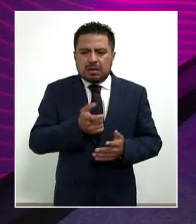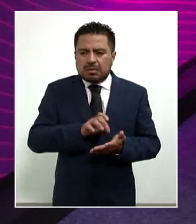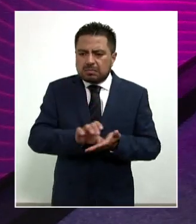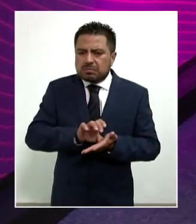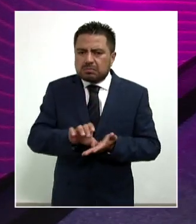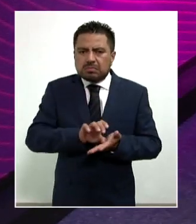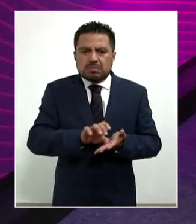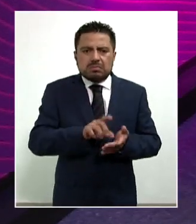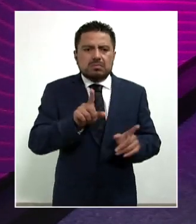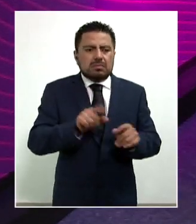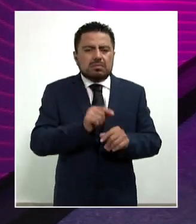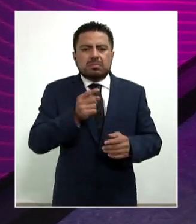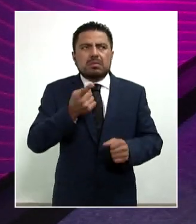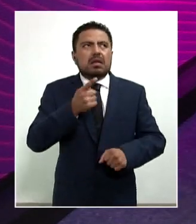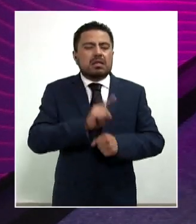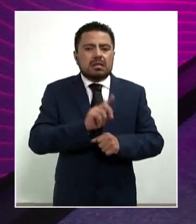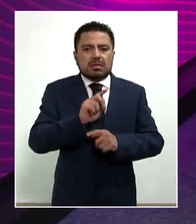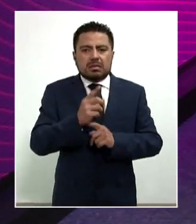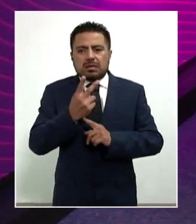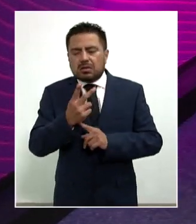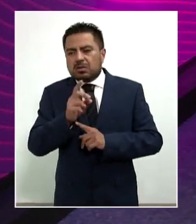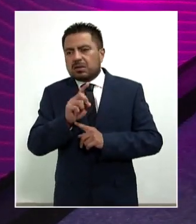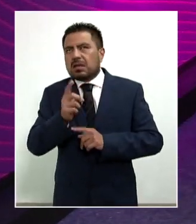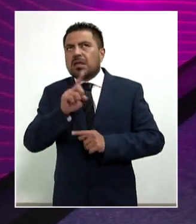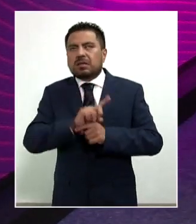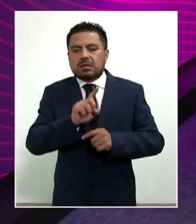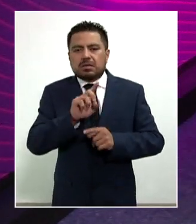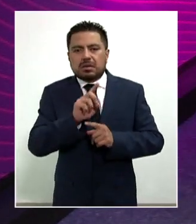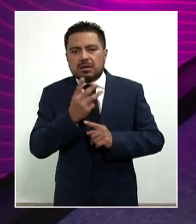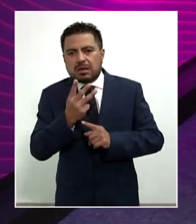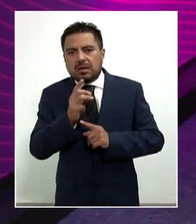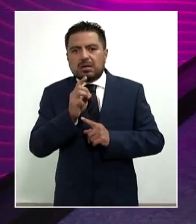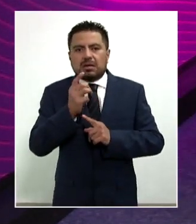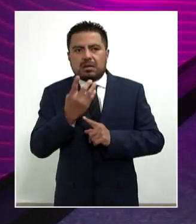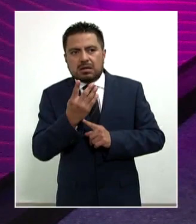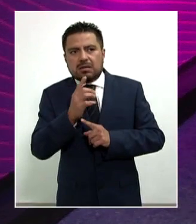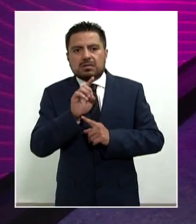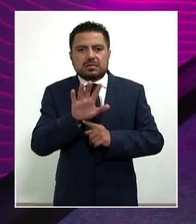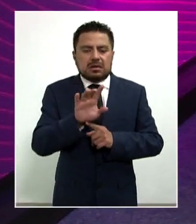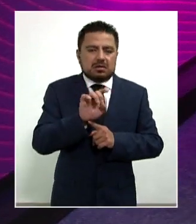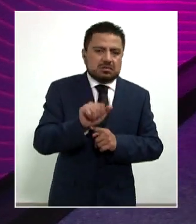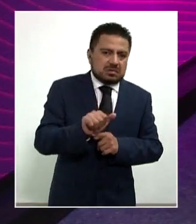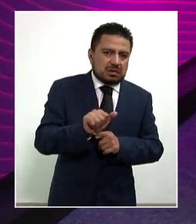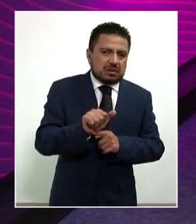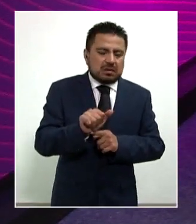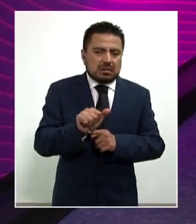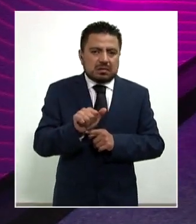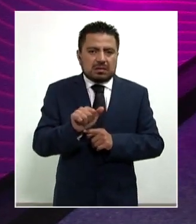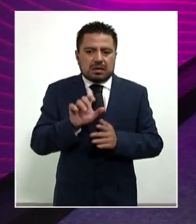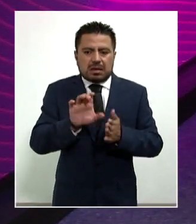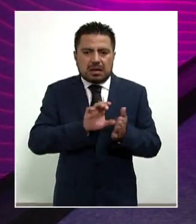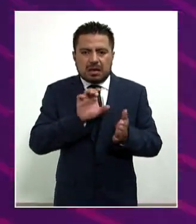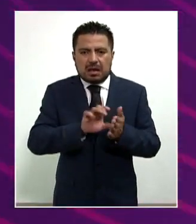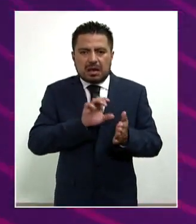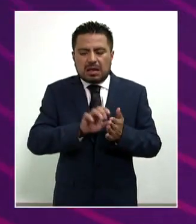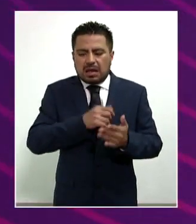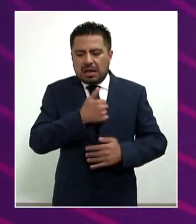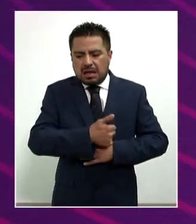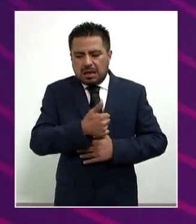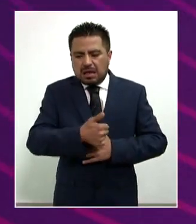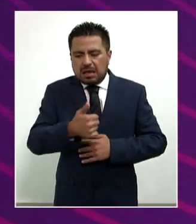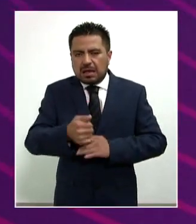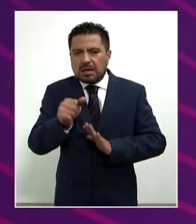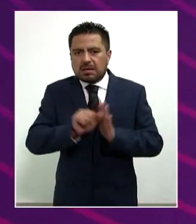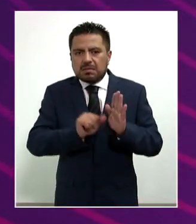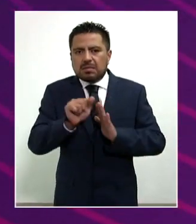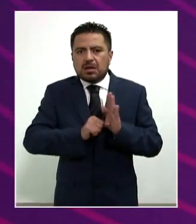Entonces, solo si hubiera día 32, día 33, día 34, día 35, día 36 en el calendario, cada mes, o